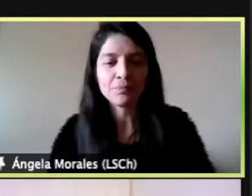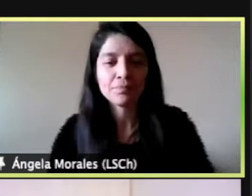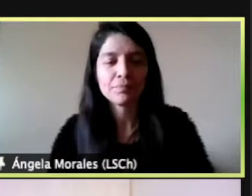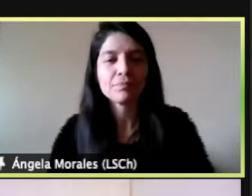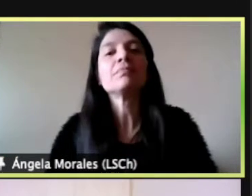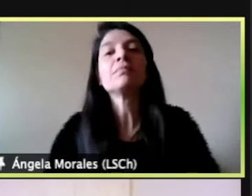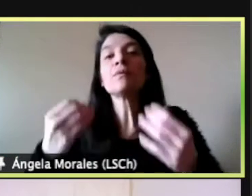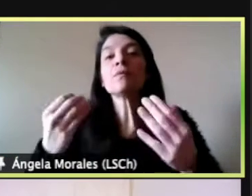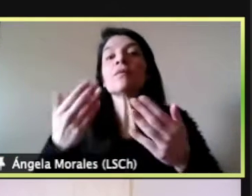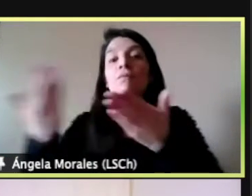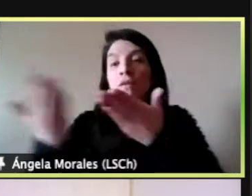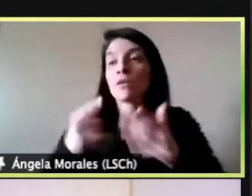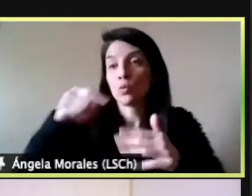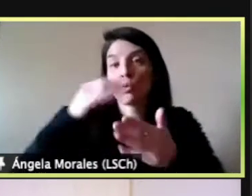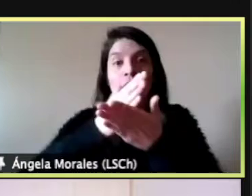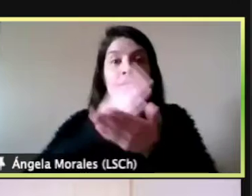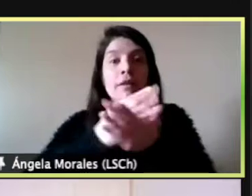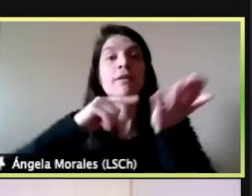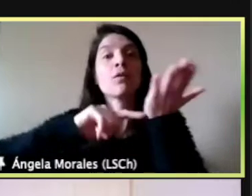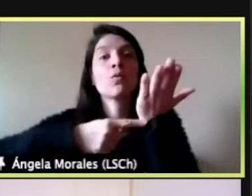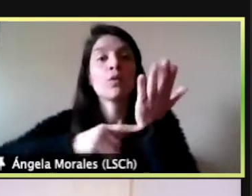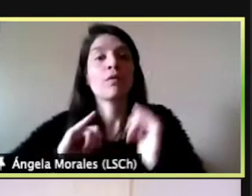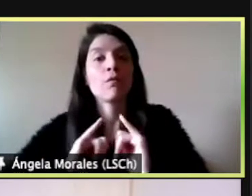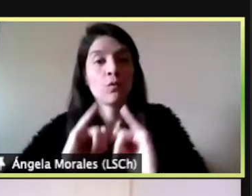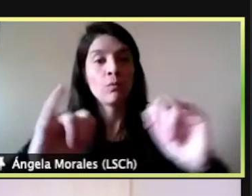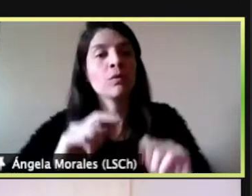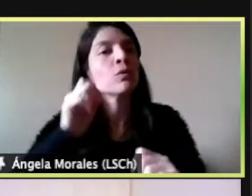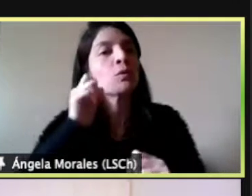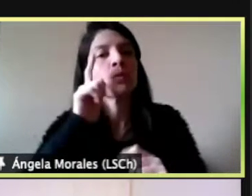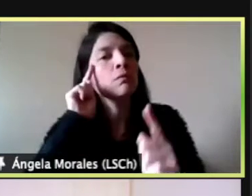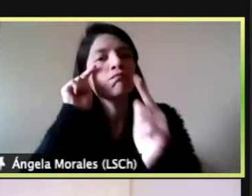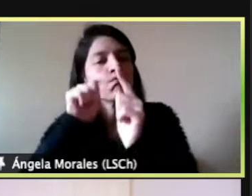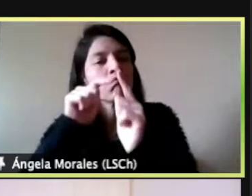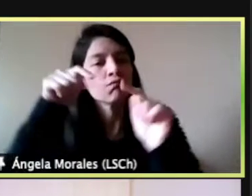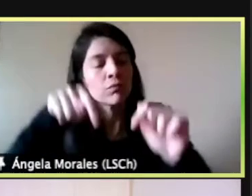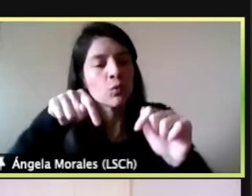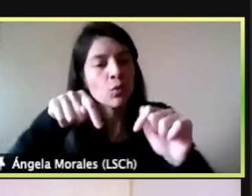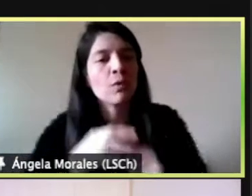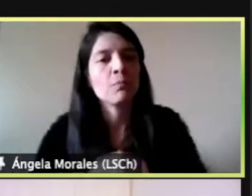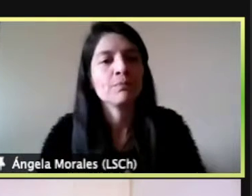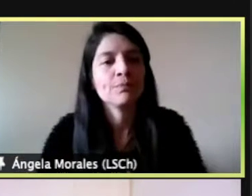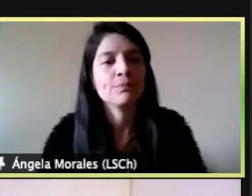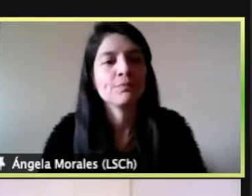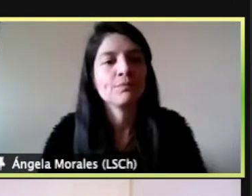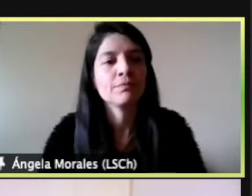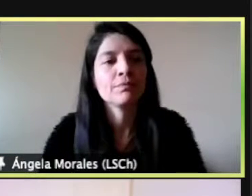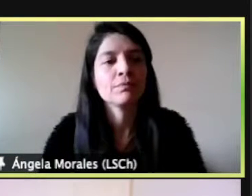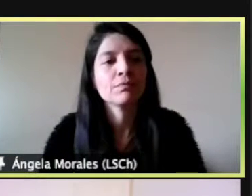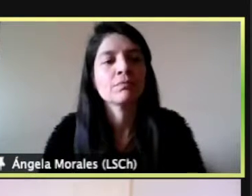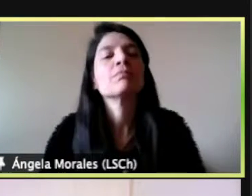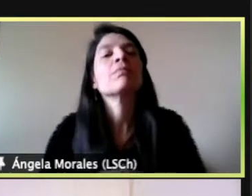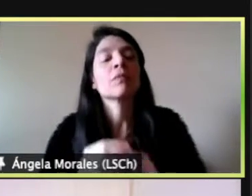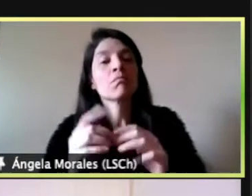la información. La idea del día de hoy era que pudiésemos concretar,